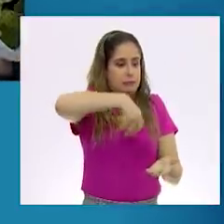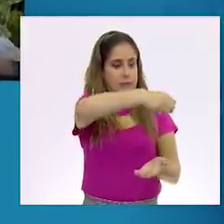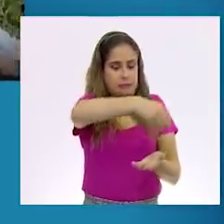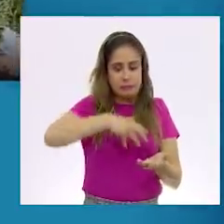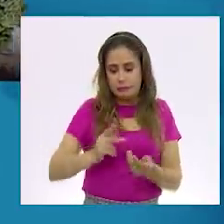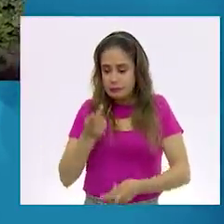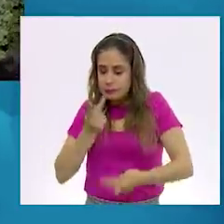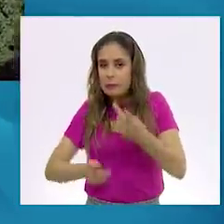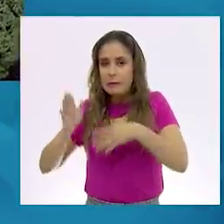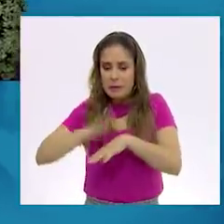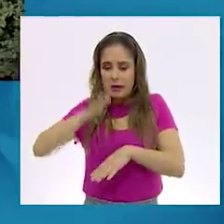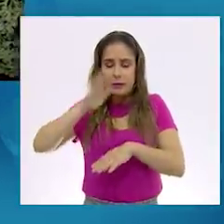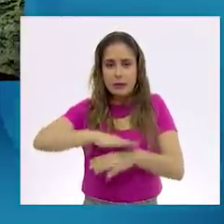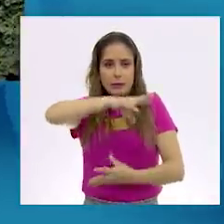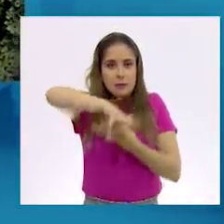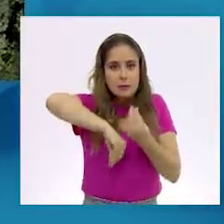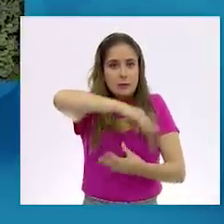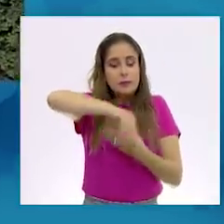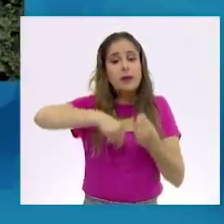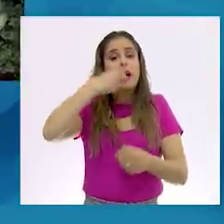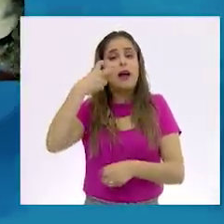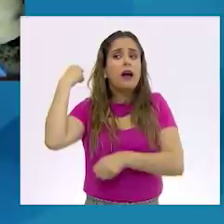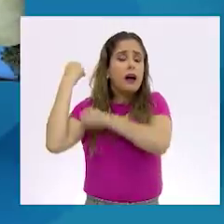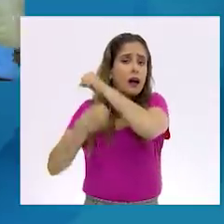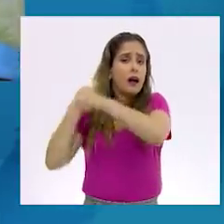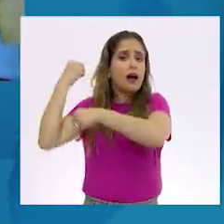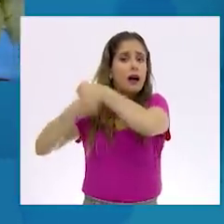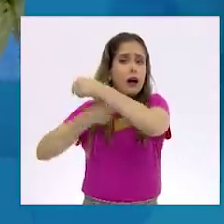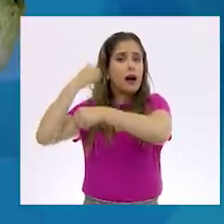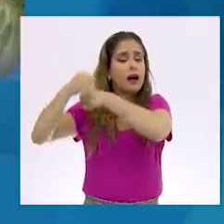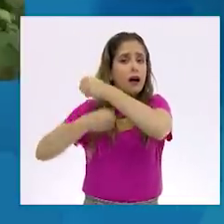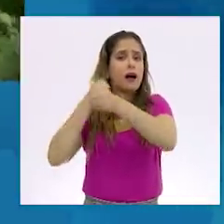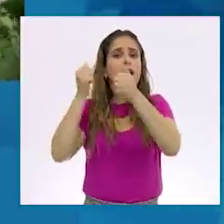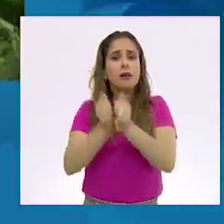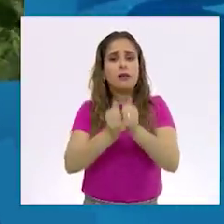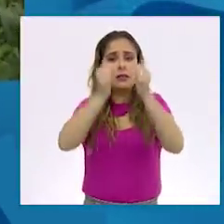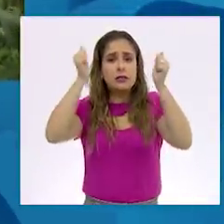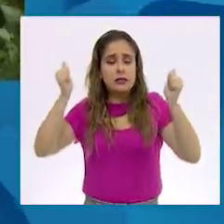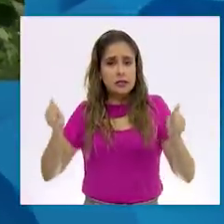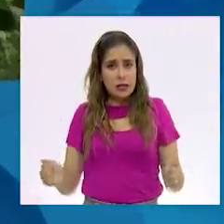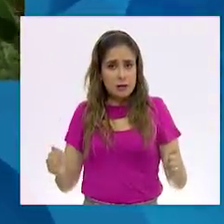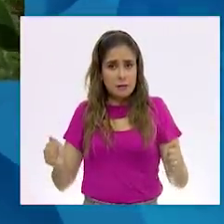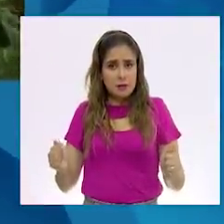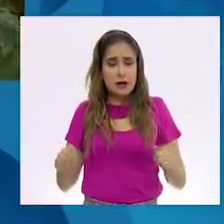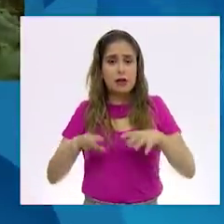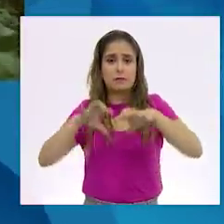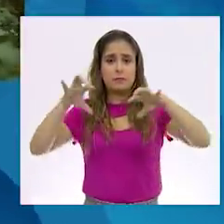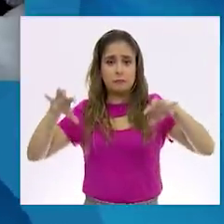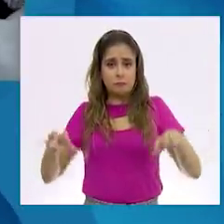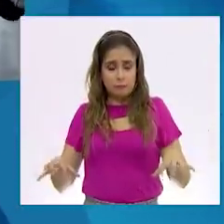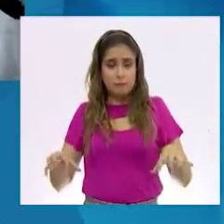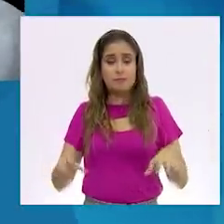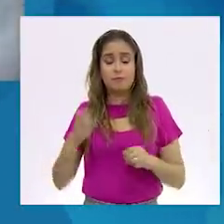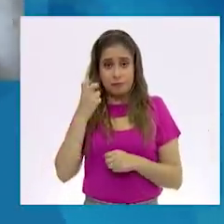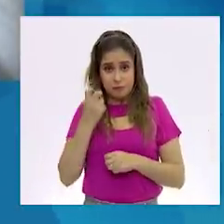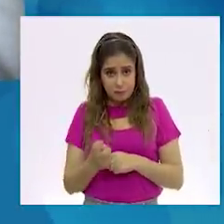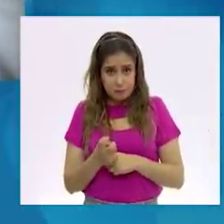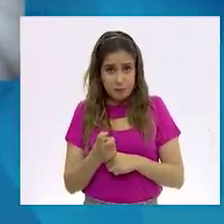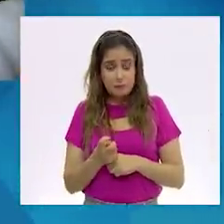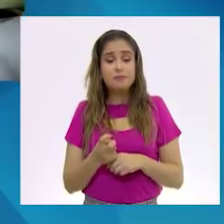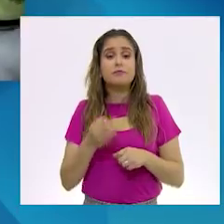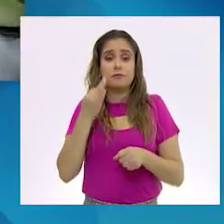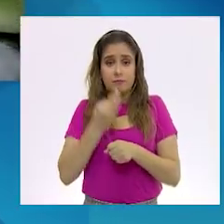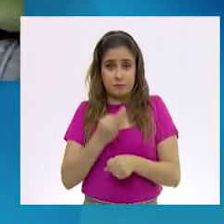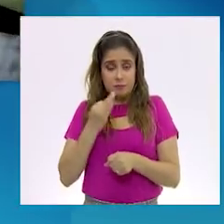cientos de años, la forma domesticada comenzó a separarse de la forma silvestre. Como consecuencia de este proceso, en